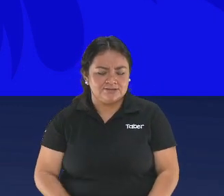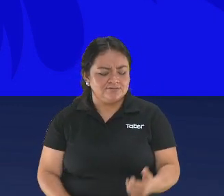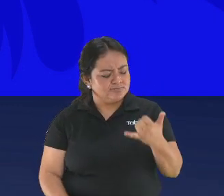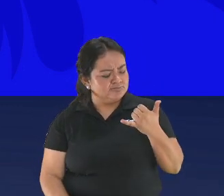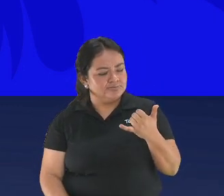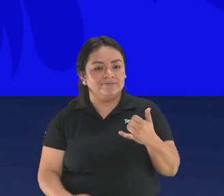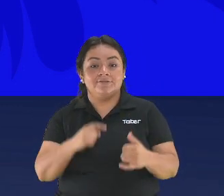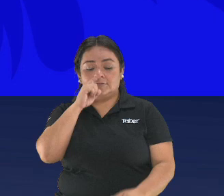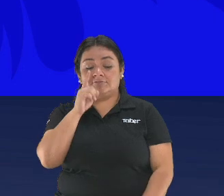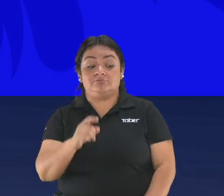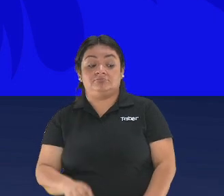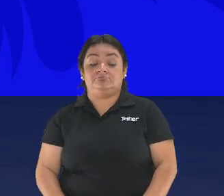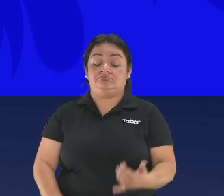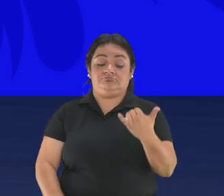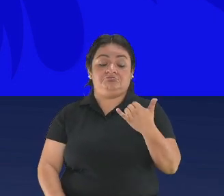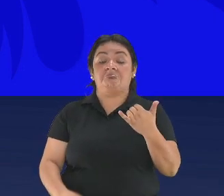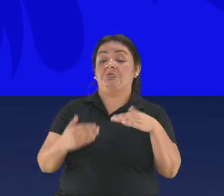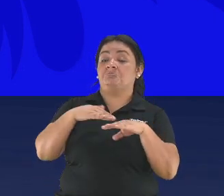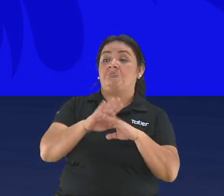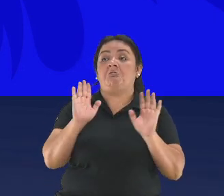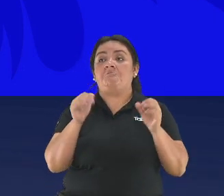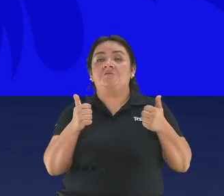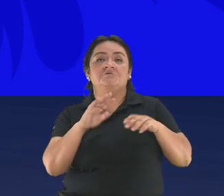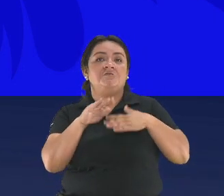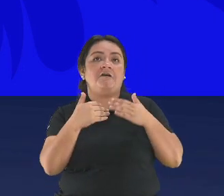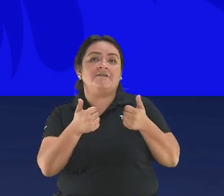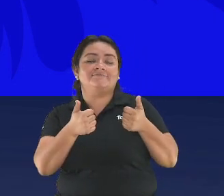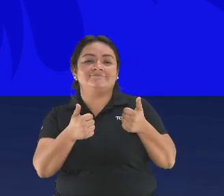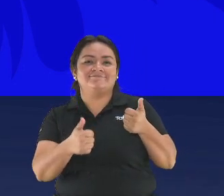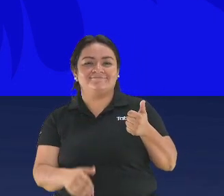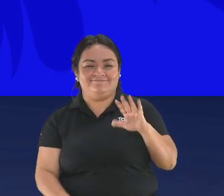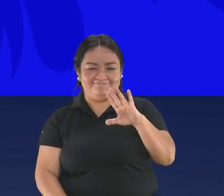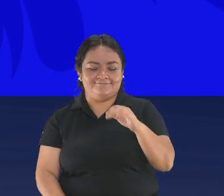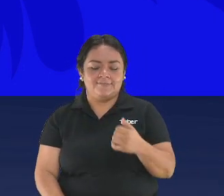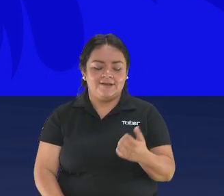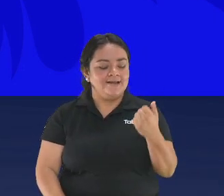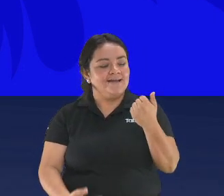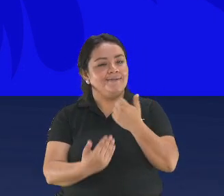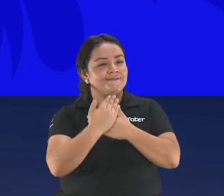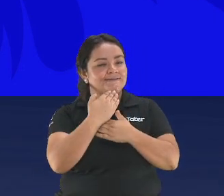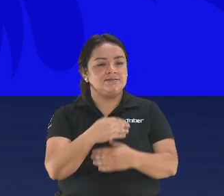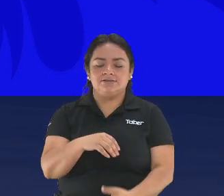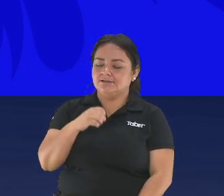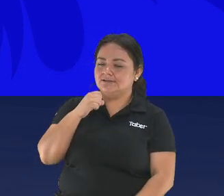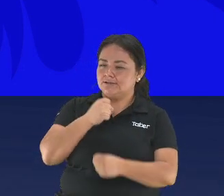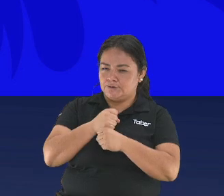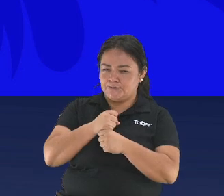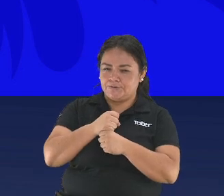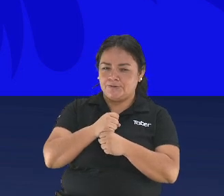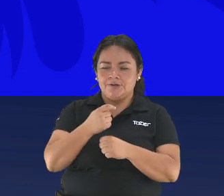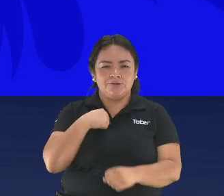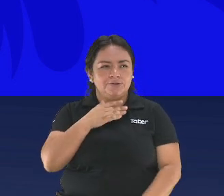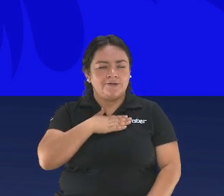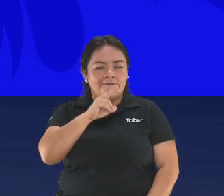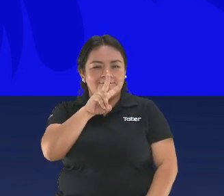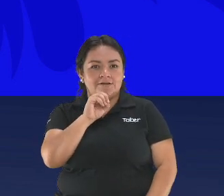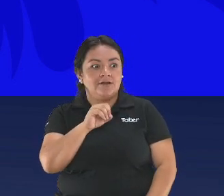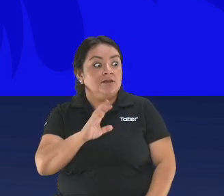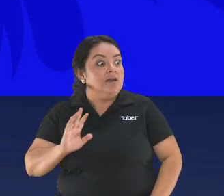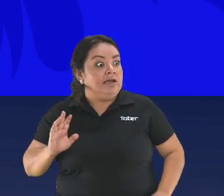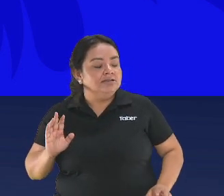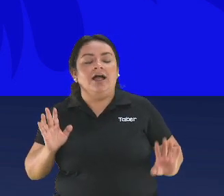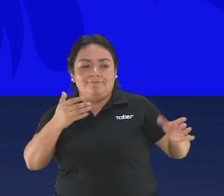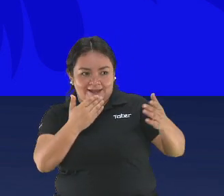el orgullo va a ser todavía la persona o bien seguro es que aquí tengo unos 20